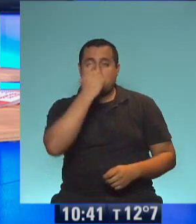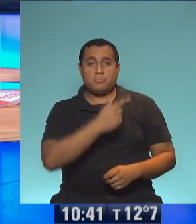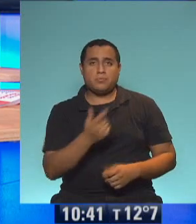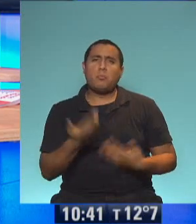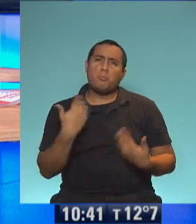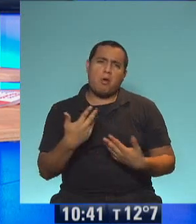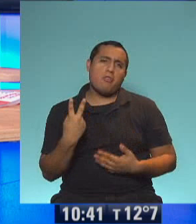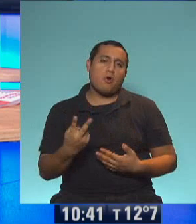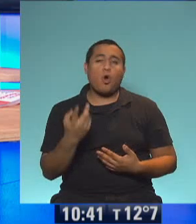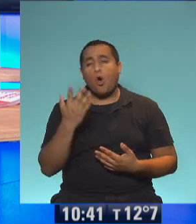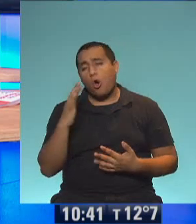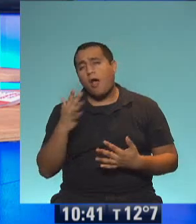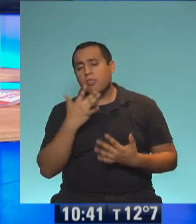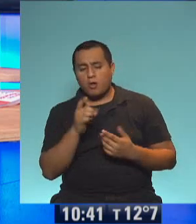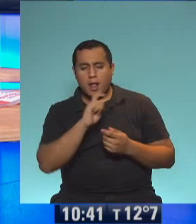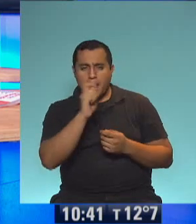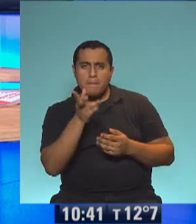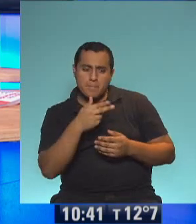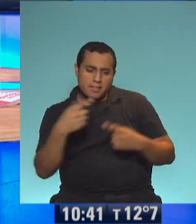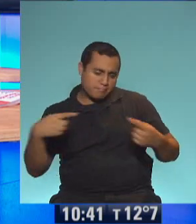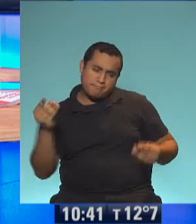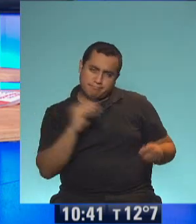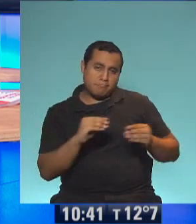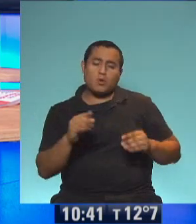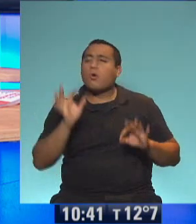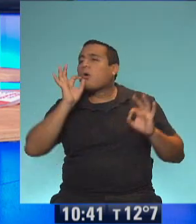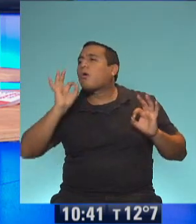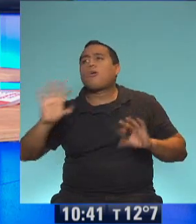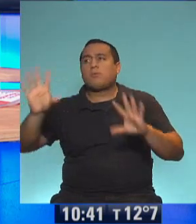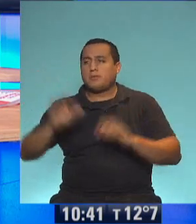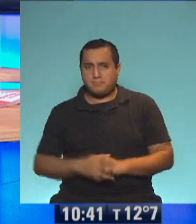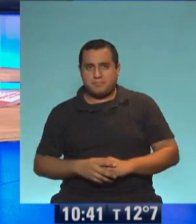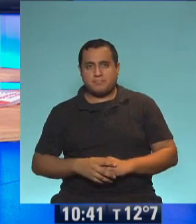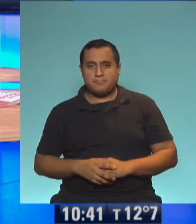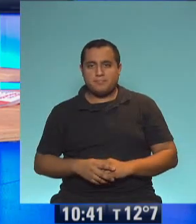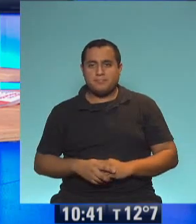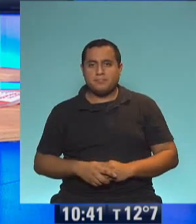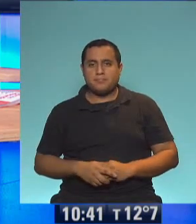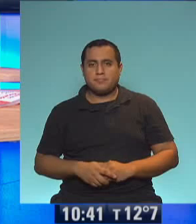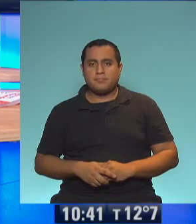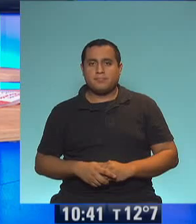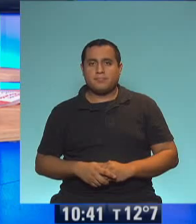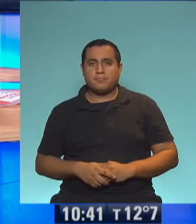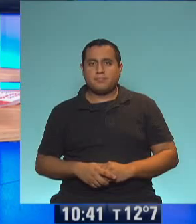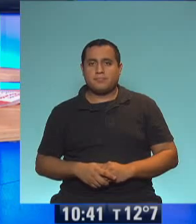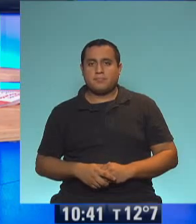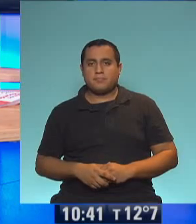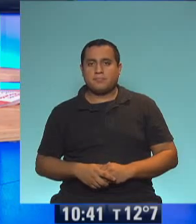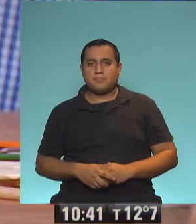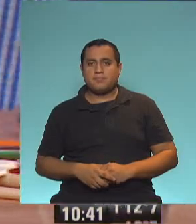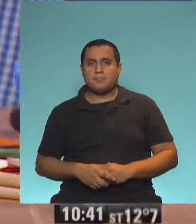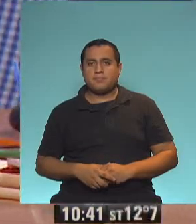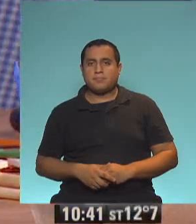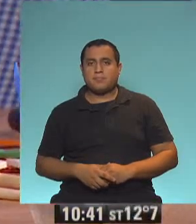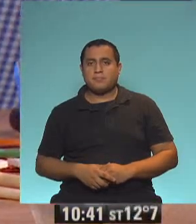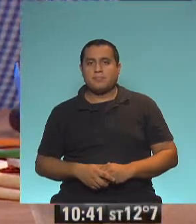puede adornar. Se puede adornar, ¿no? También. Muy bien. Como vos prefieras. Ahí, ahí, hay otro. Ah. Ahí está, encontré.